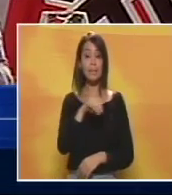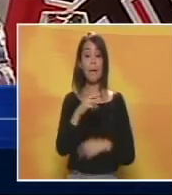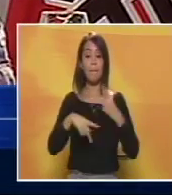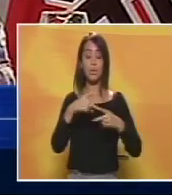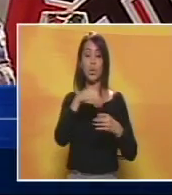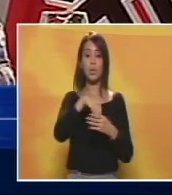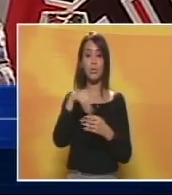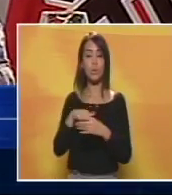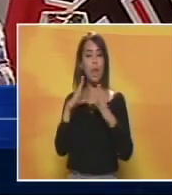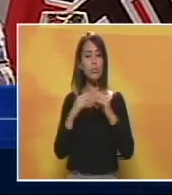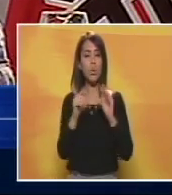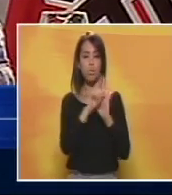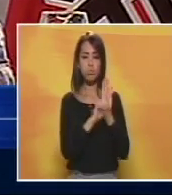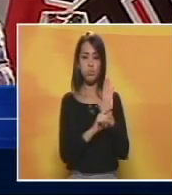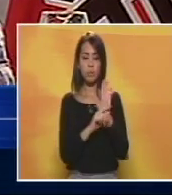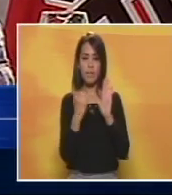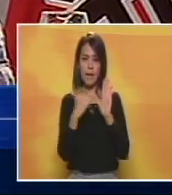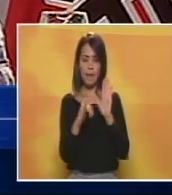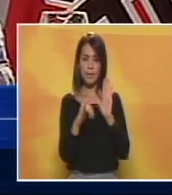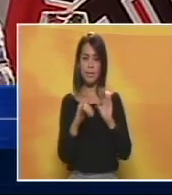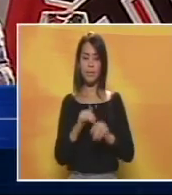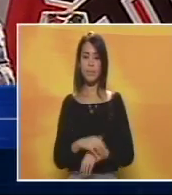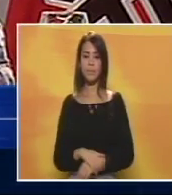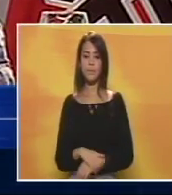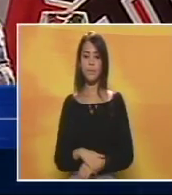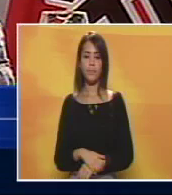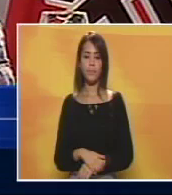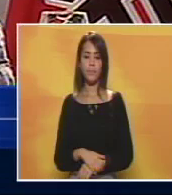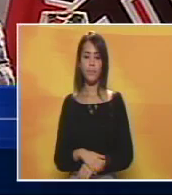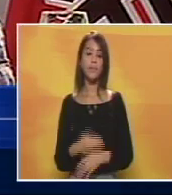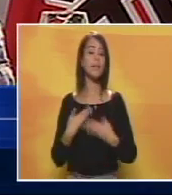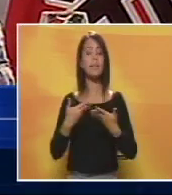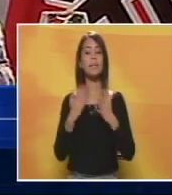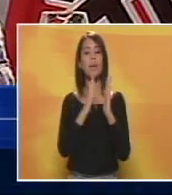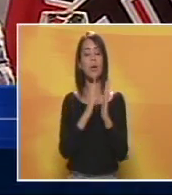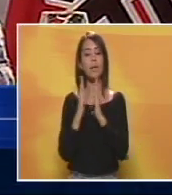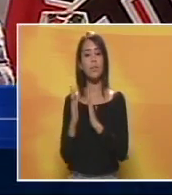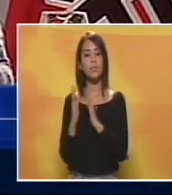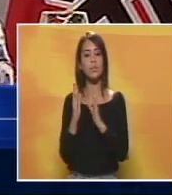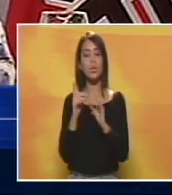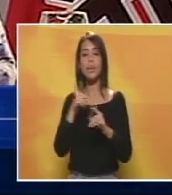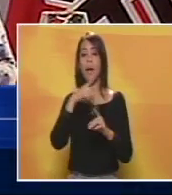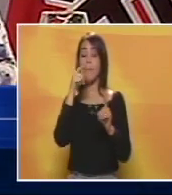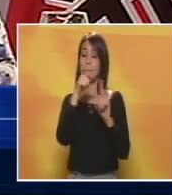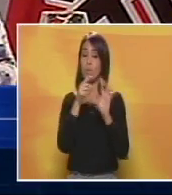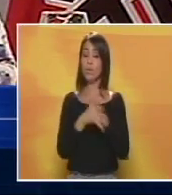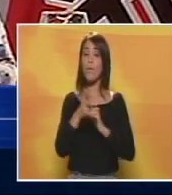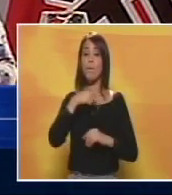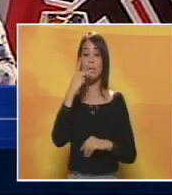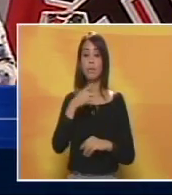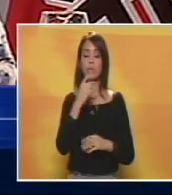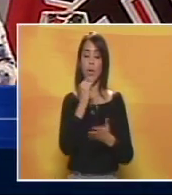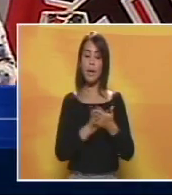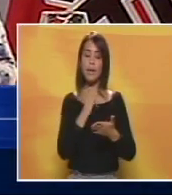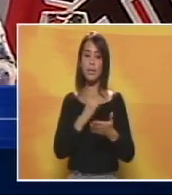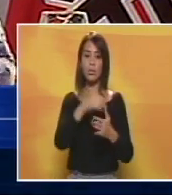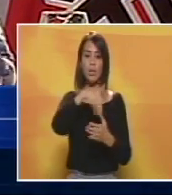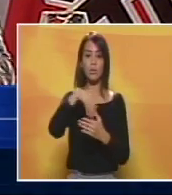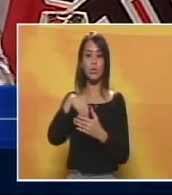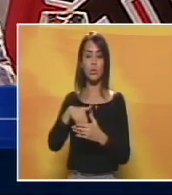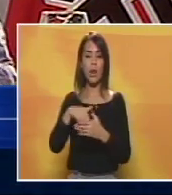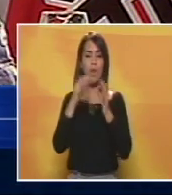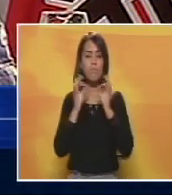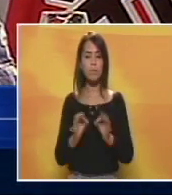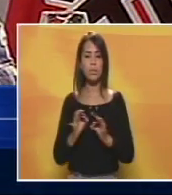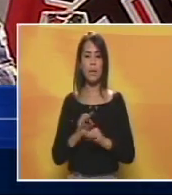las garantías electorales que tradicionalmente hemos dado, como es la entrega a las organizaciones con fines políticos del registro electoral definitivo.